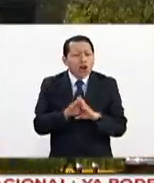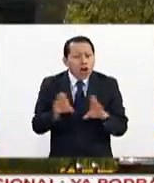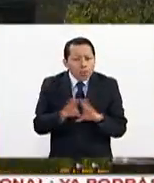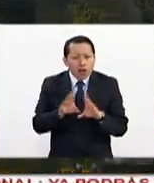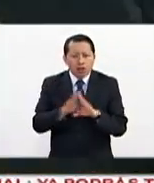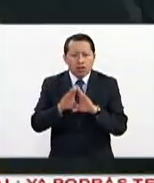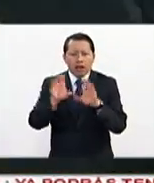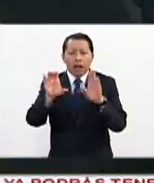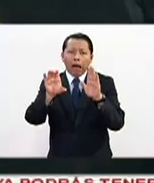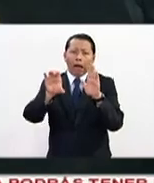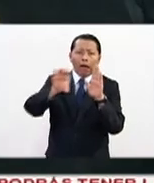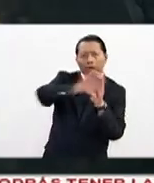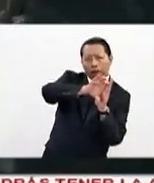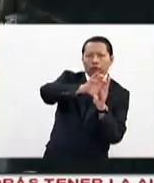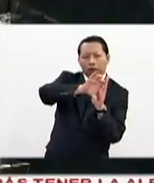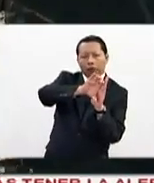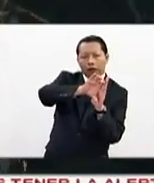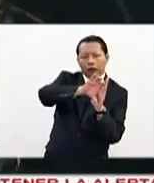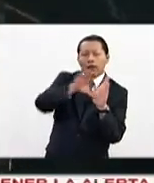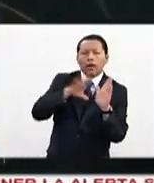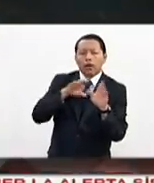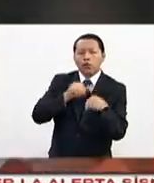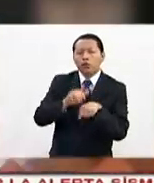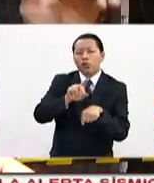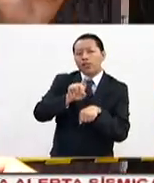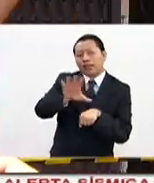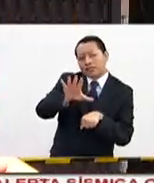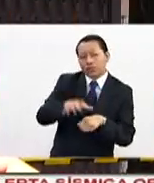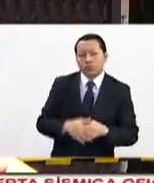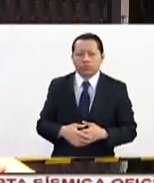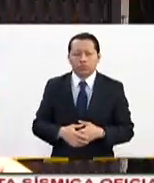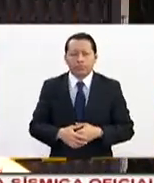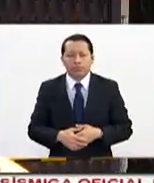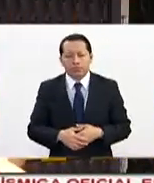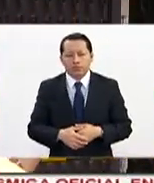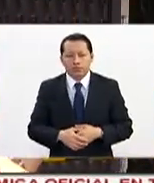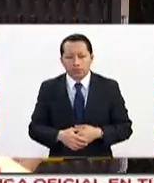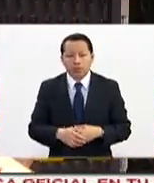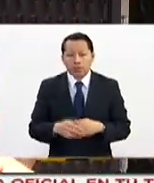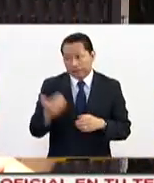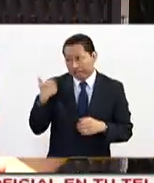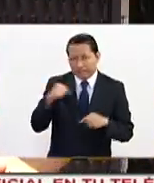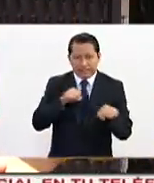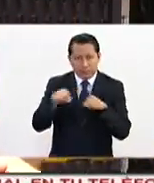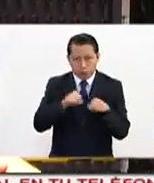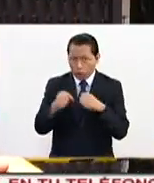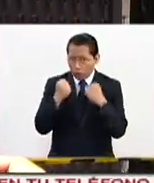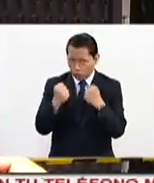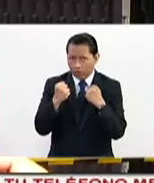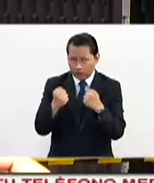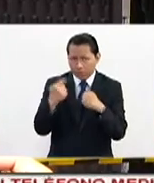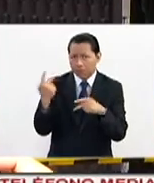completamente recargado en el edificio del número 35. Ahora con el sismo que pasó más fuerte,